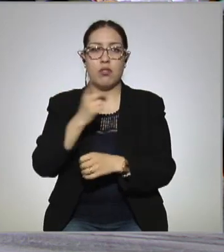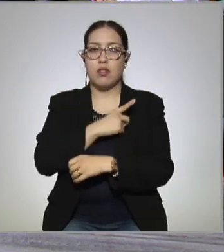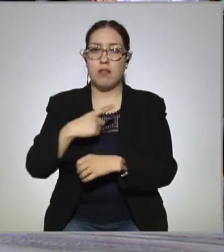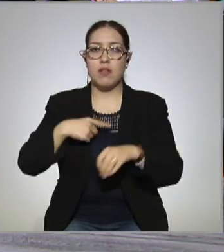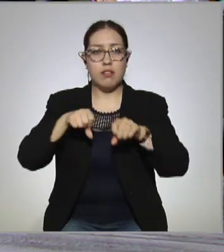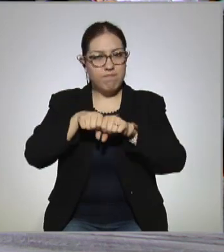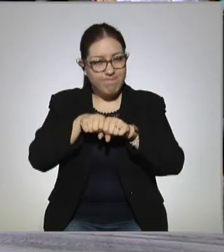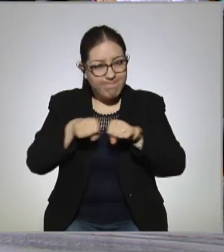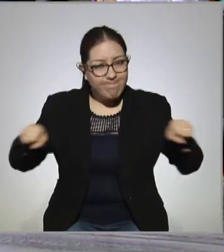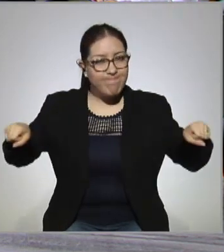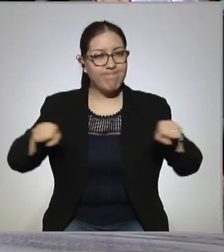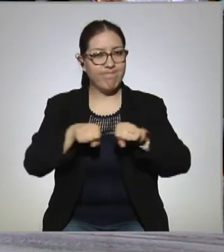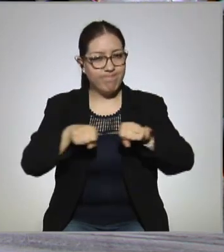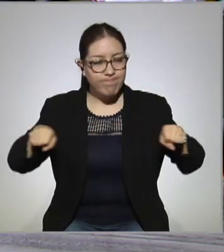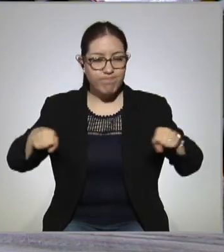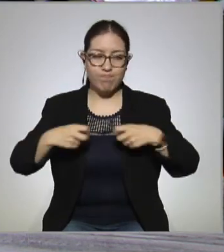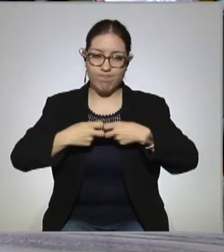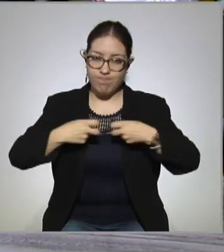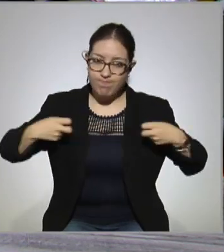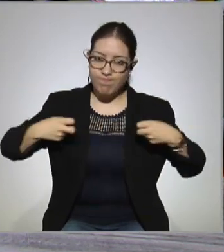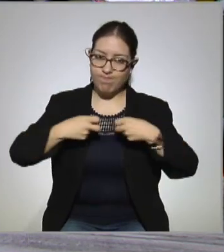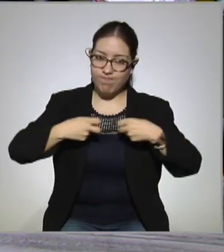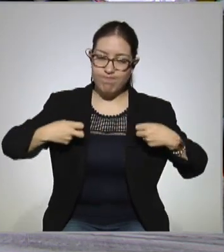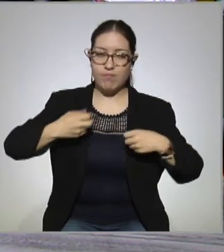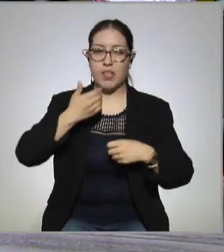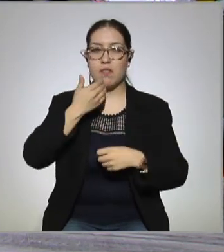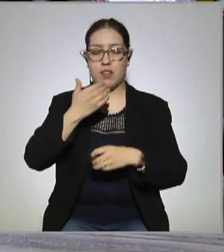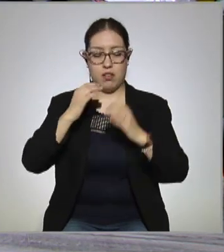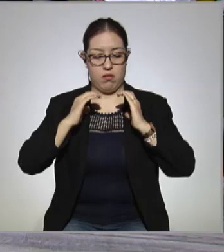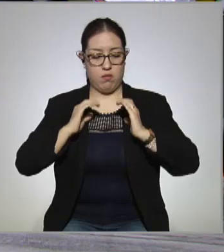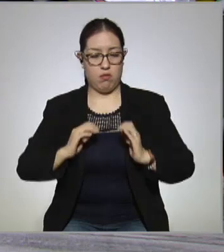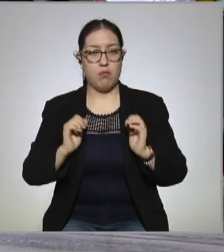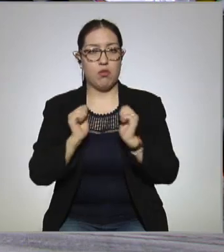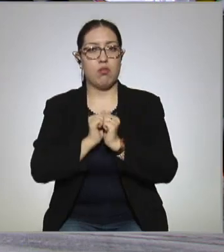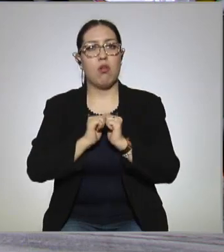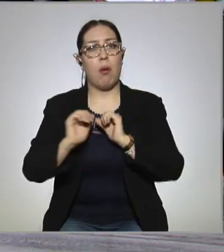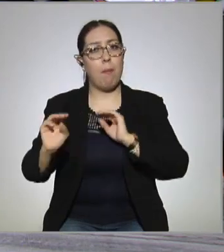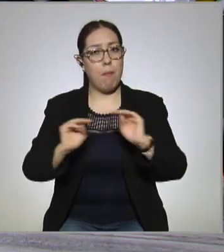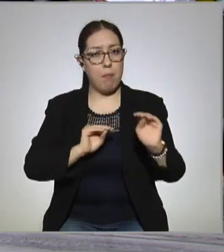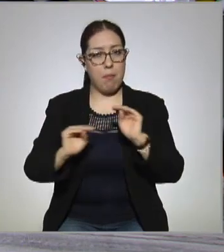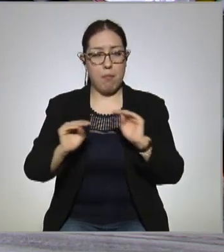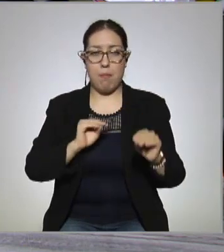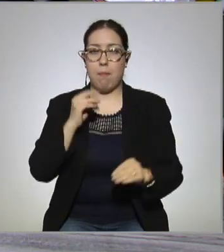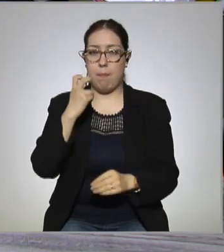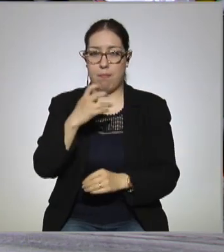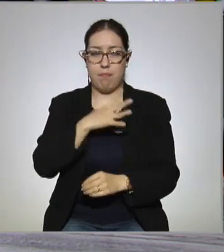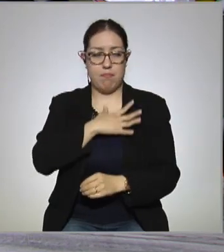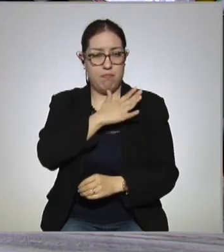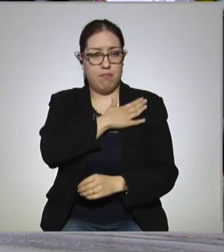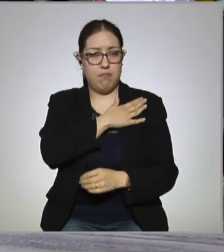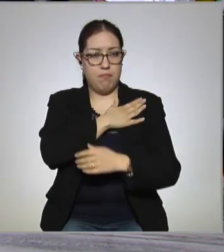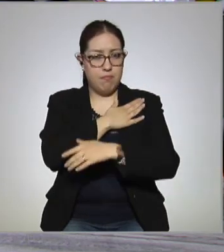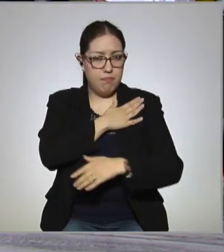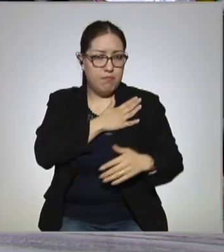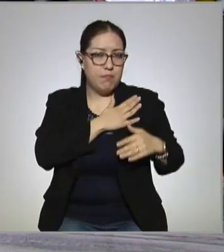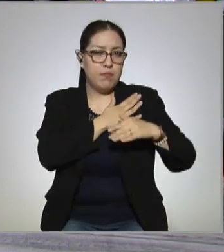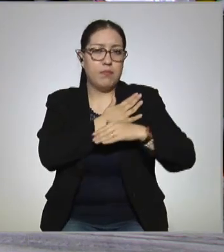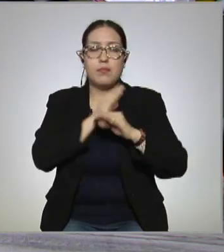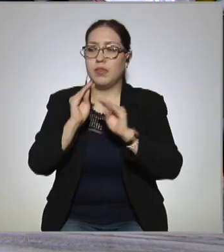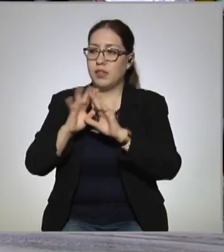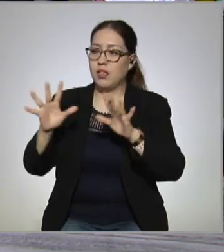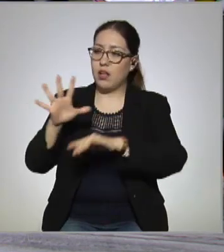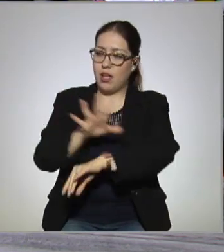guiados, fortalecimiento guiado, justamente para movilizar adecuadamente en movimientos que son los correctos para el manguito rotador. ¿Electroterapia, doctor? Por